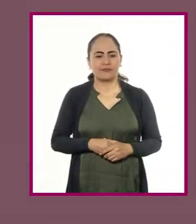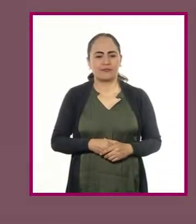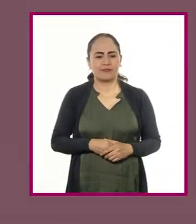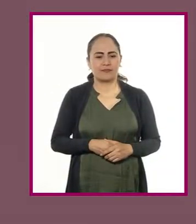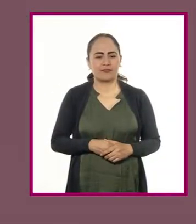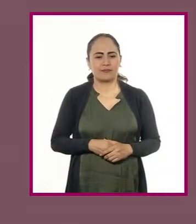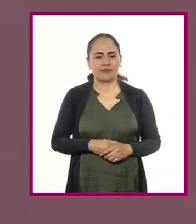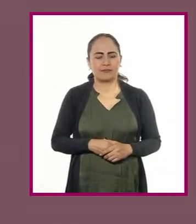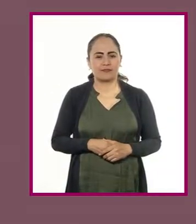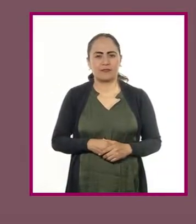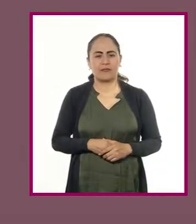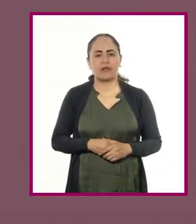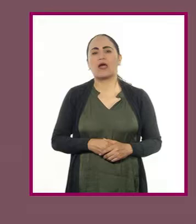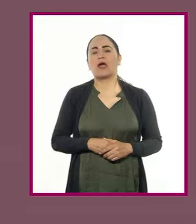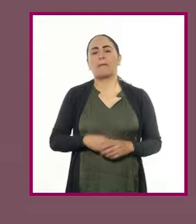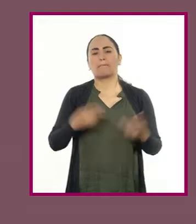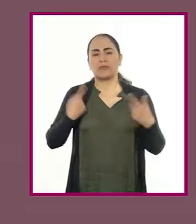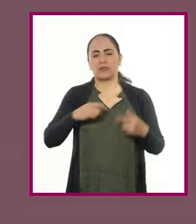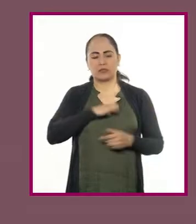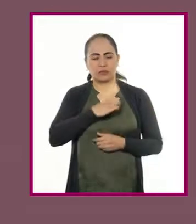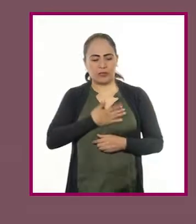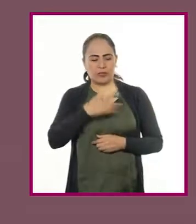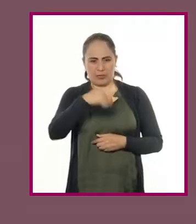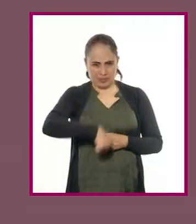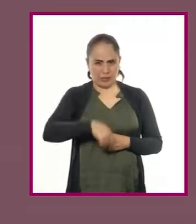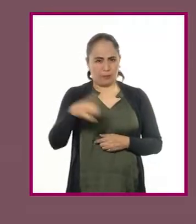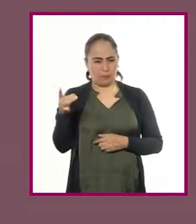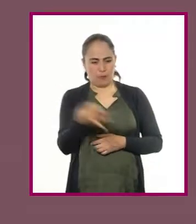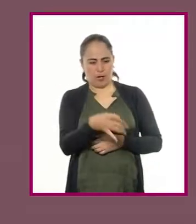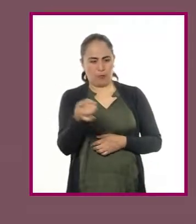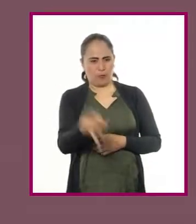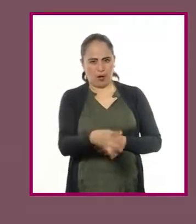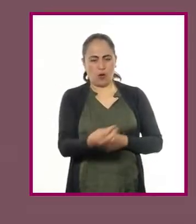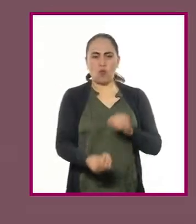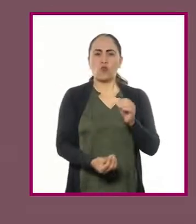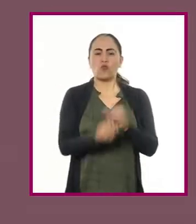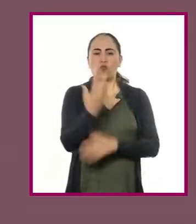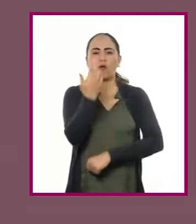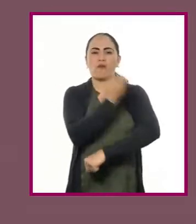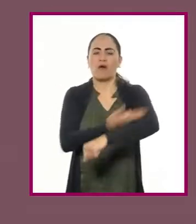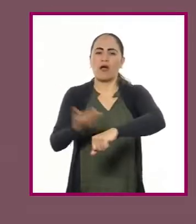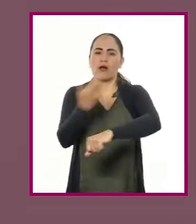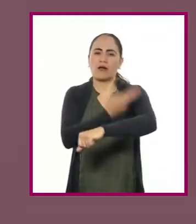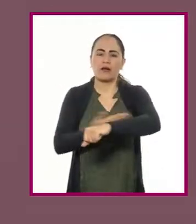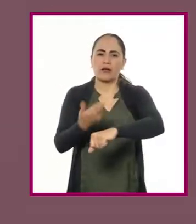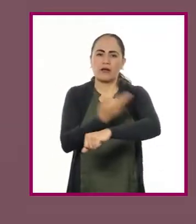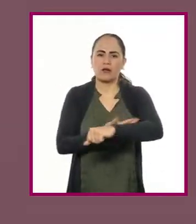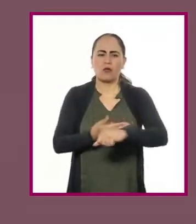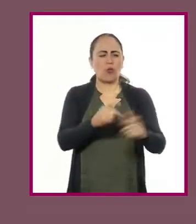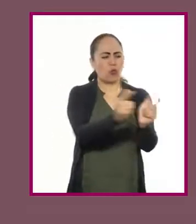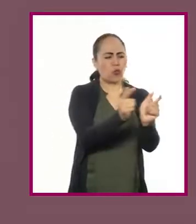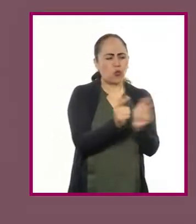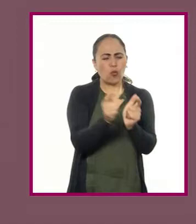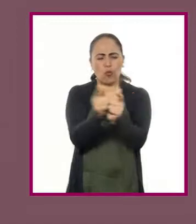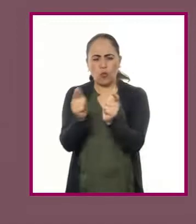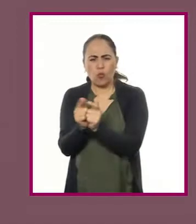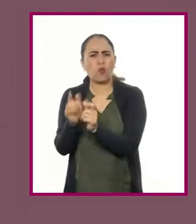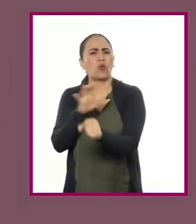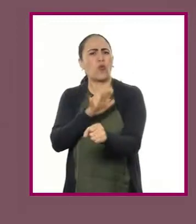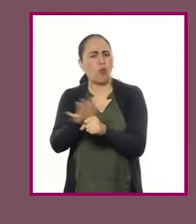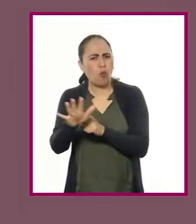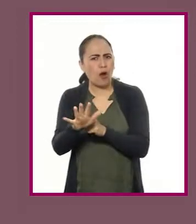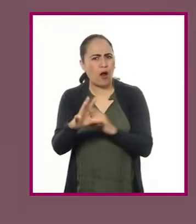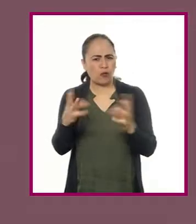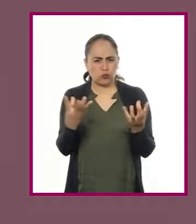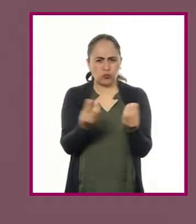A raíz de la conquista, se creó una nueva organización en la sociedad novohispana. ¿Qué grupos la conformaron? ¿Sabes